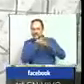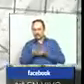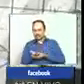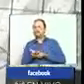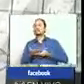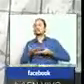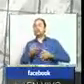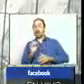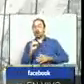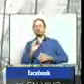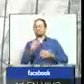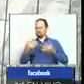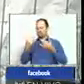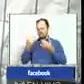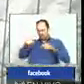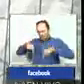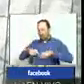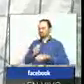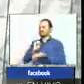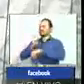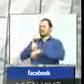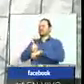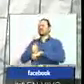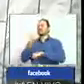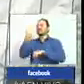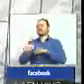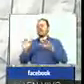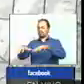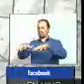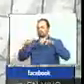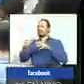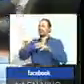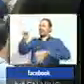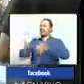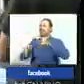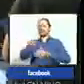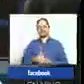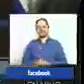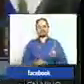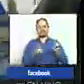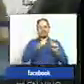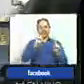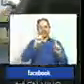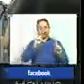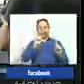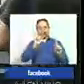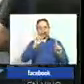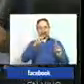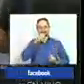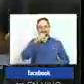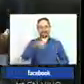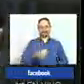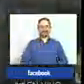documentación o fijará desde ya una fecha para la audiencia preliminar. Tatiana Funes, Noticiero Hechos.